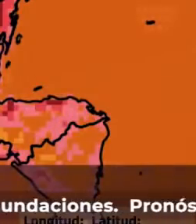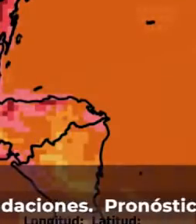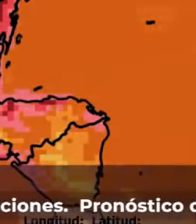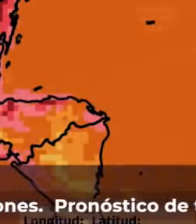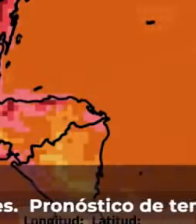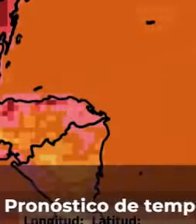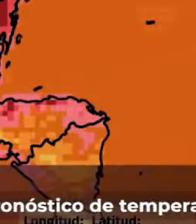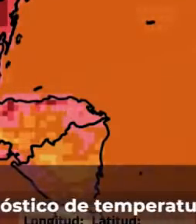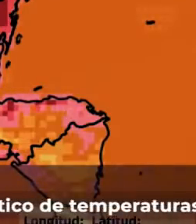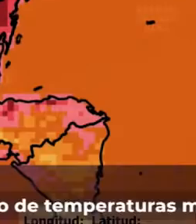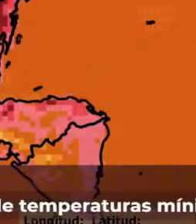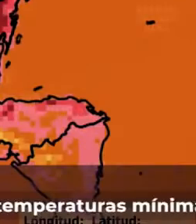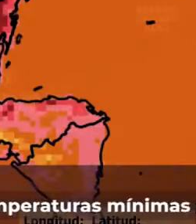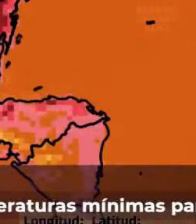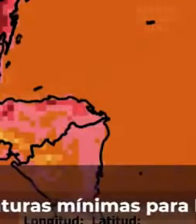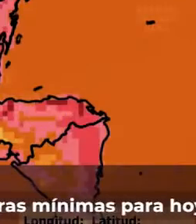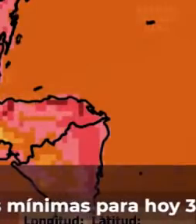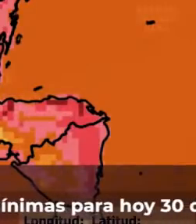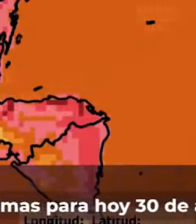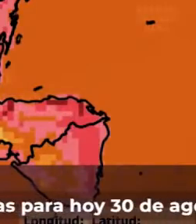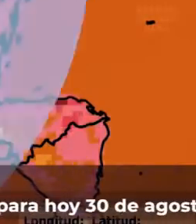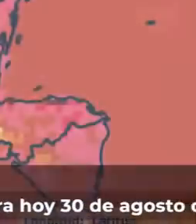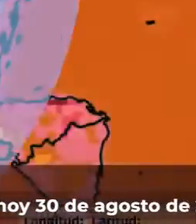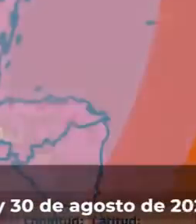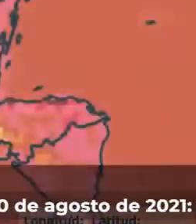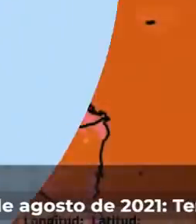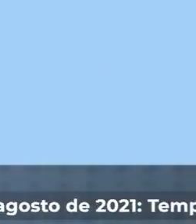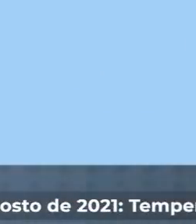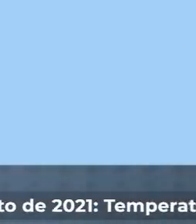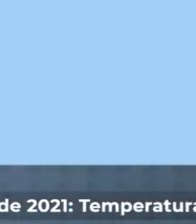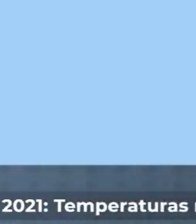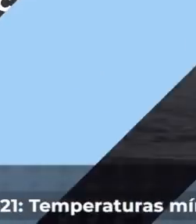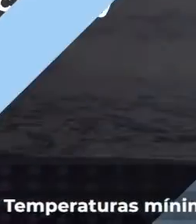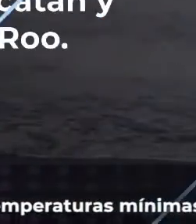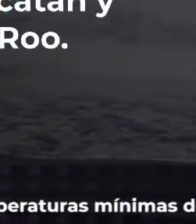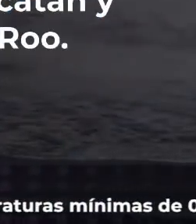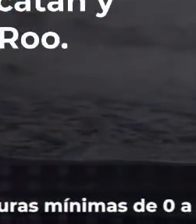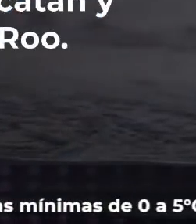40 a 45 grados Celsius en Baja California.